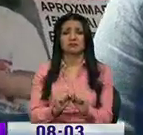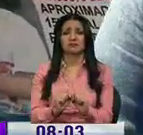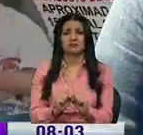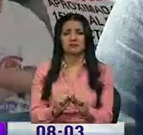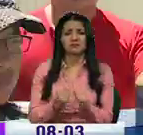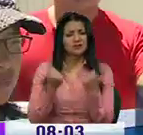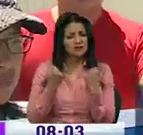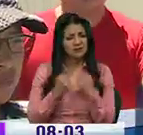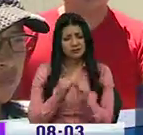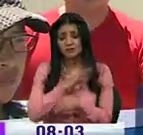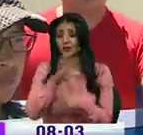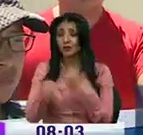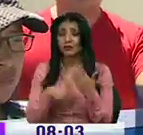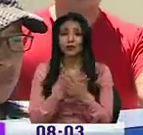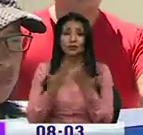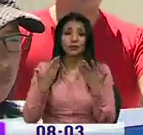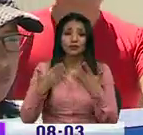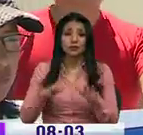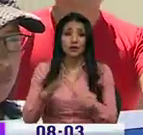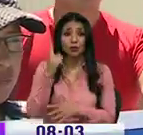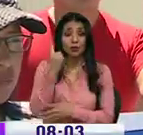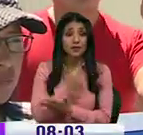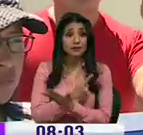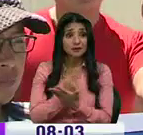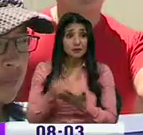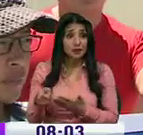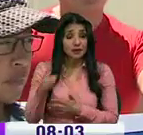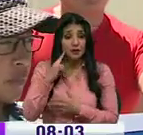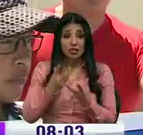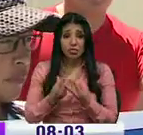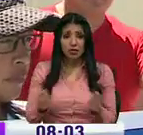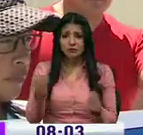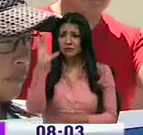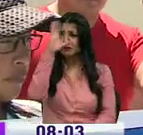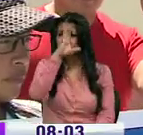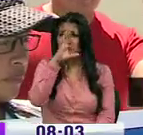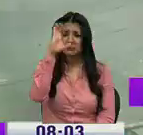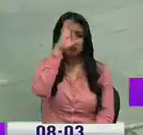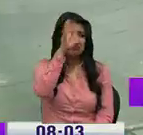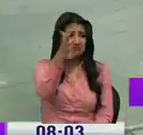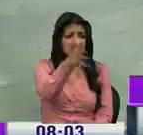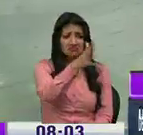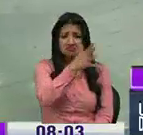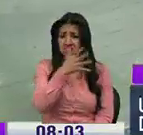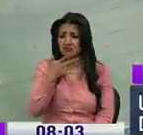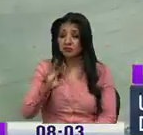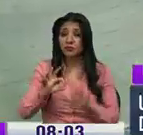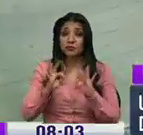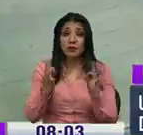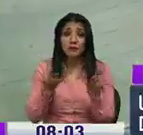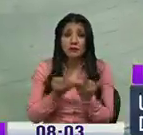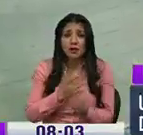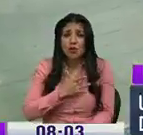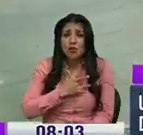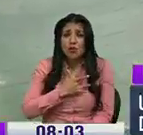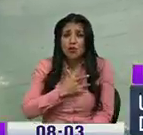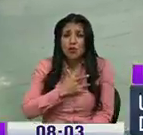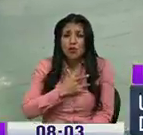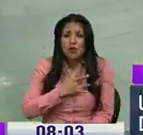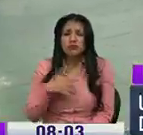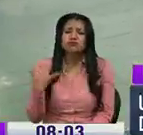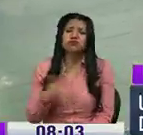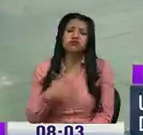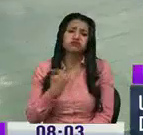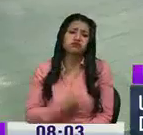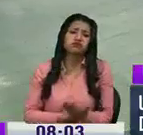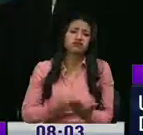Hemos hecho todo. Prácticamente una semana de la desaparición, nadie sabe de su paradero. Para la familia, los días se han vuelto cortos y